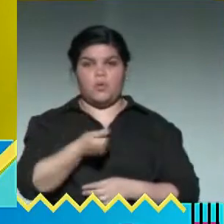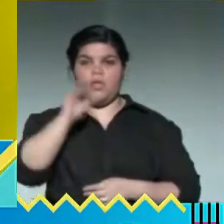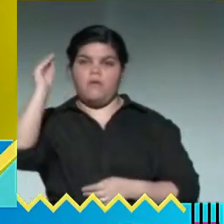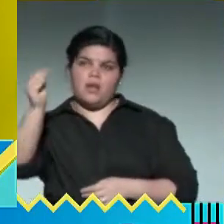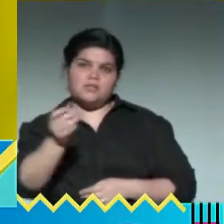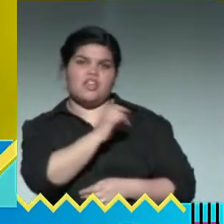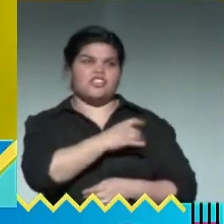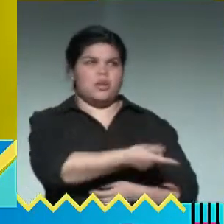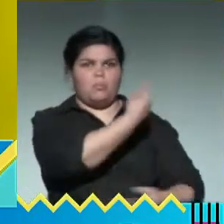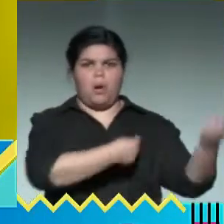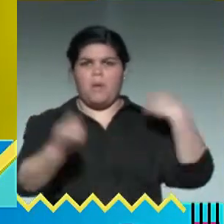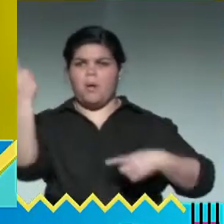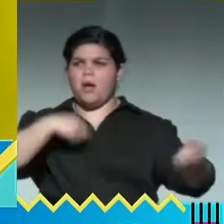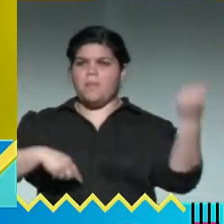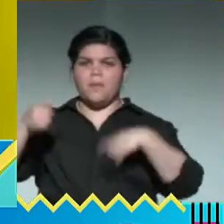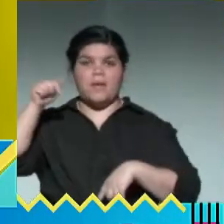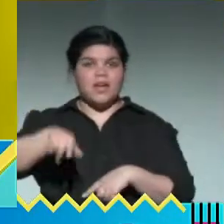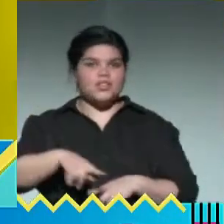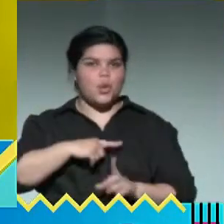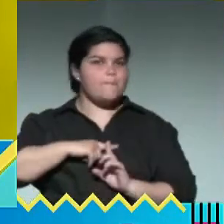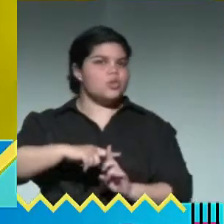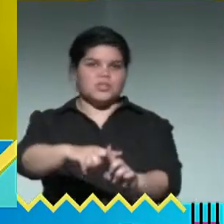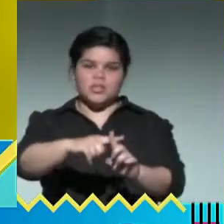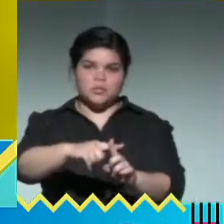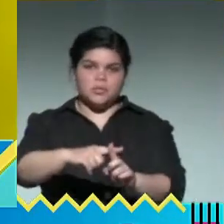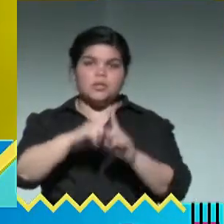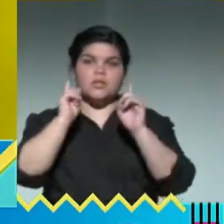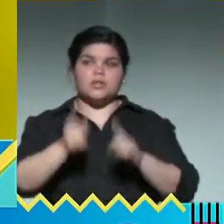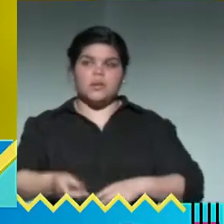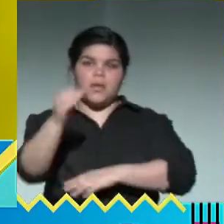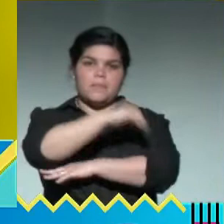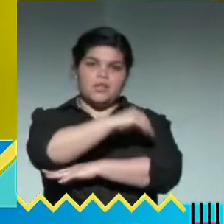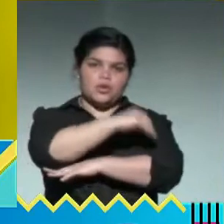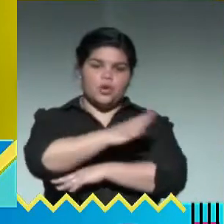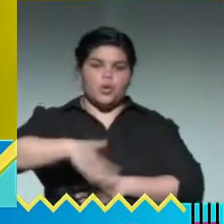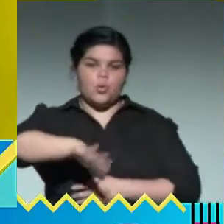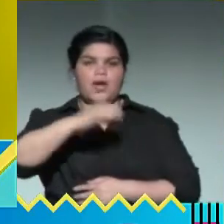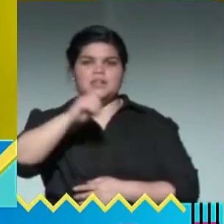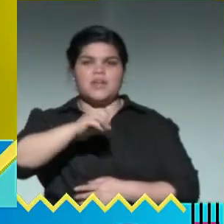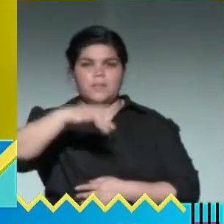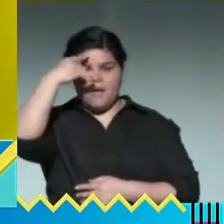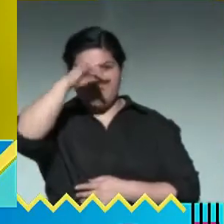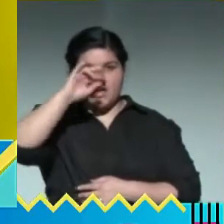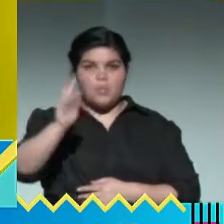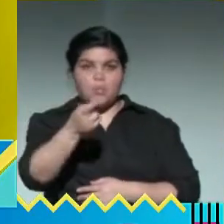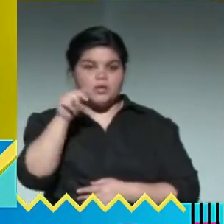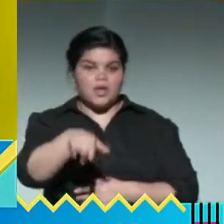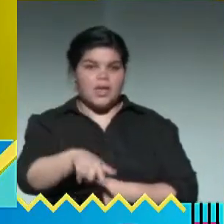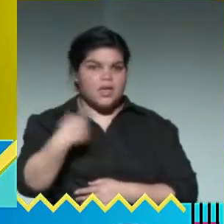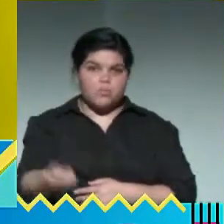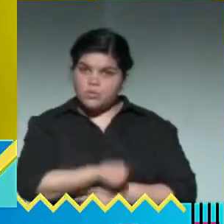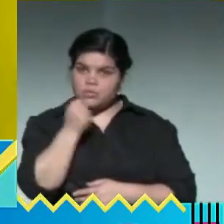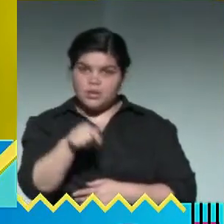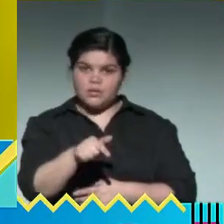sostener. Eso también genera impactos positivos. El tema del petróleo, vaca muerta, digamos. Argentina es un país que